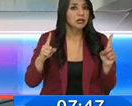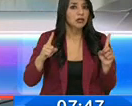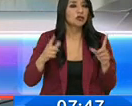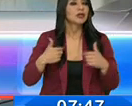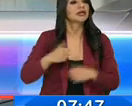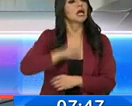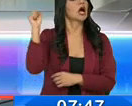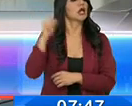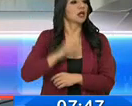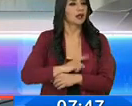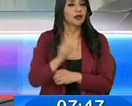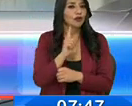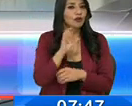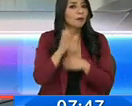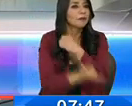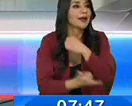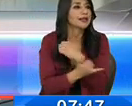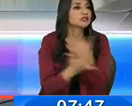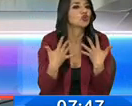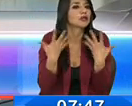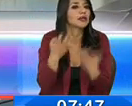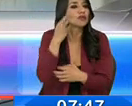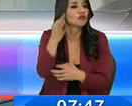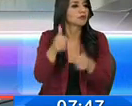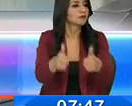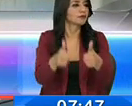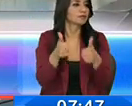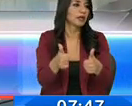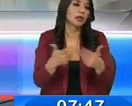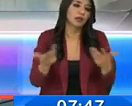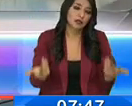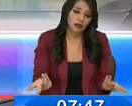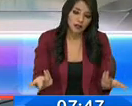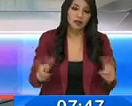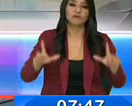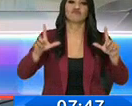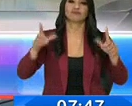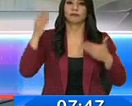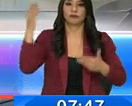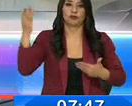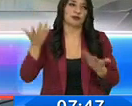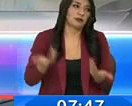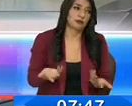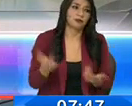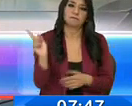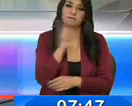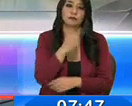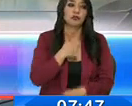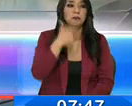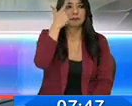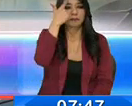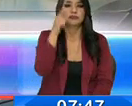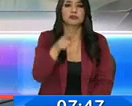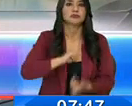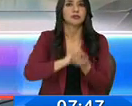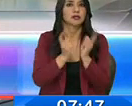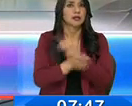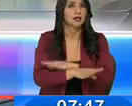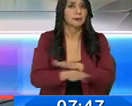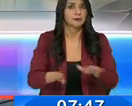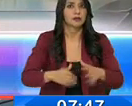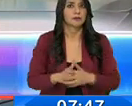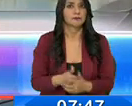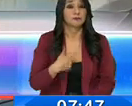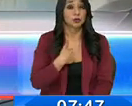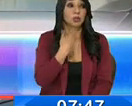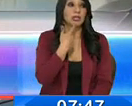gana, no de qué país queremos para ese año. Entonces, me parece que ahí debemos unificar, y he dicho, no